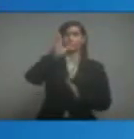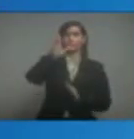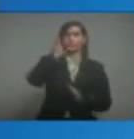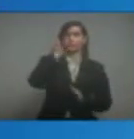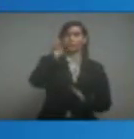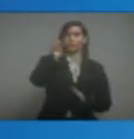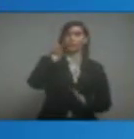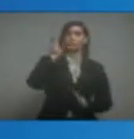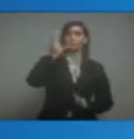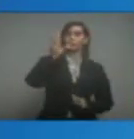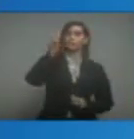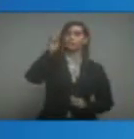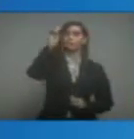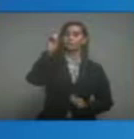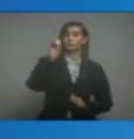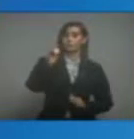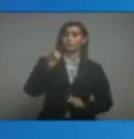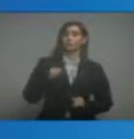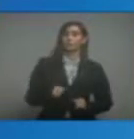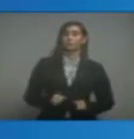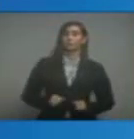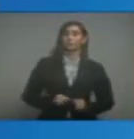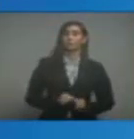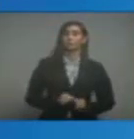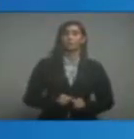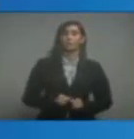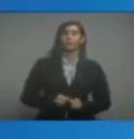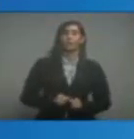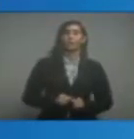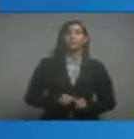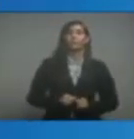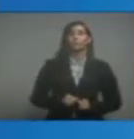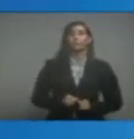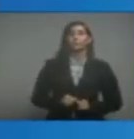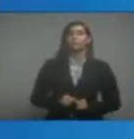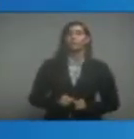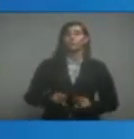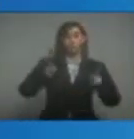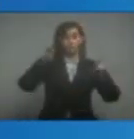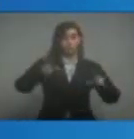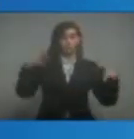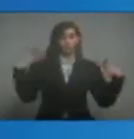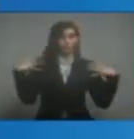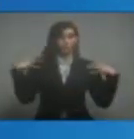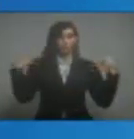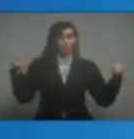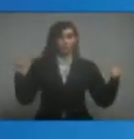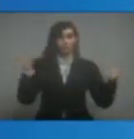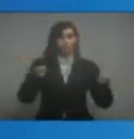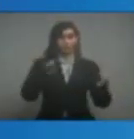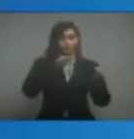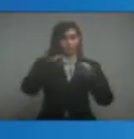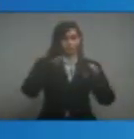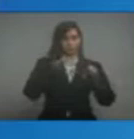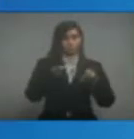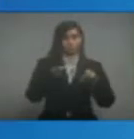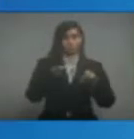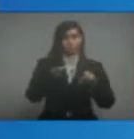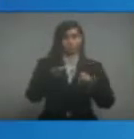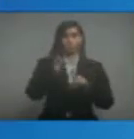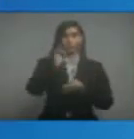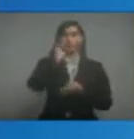3.31 por ciento que la tasa el número de recuperados como decíamos anteriormente